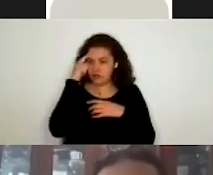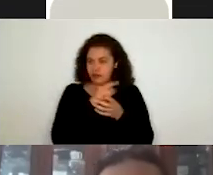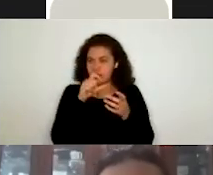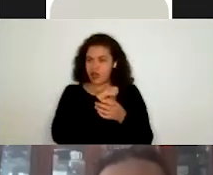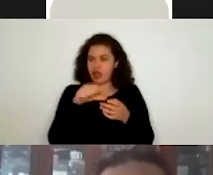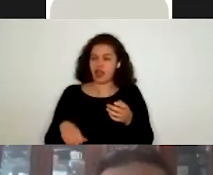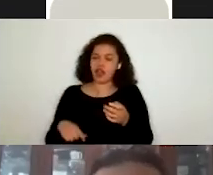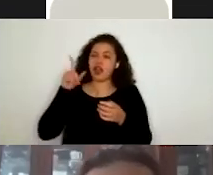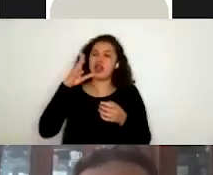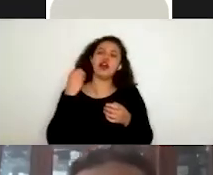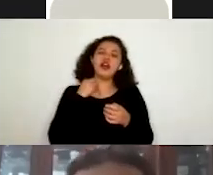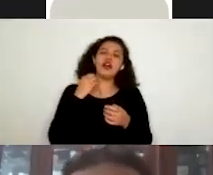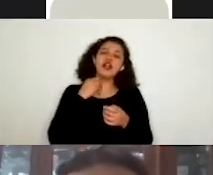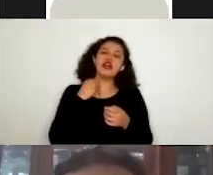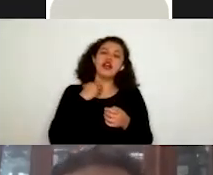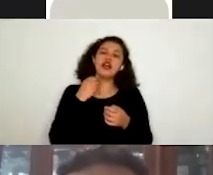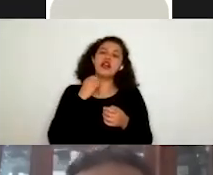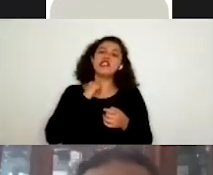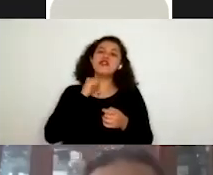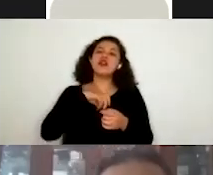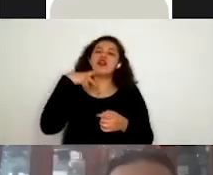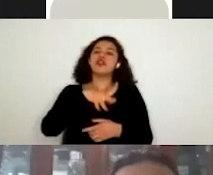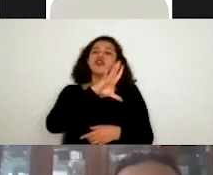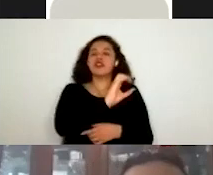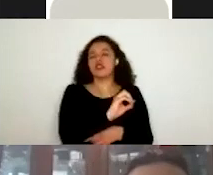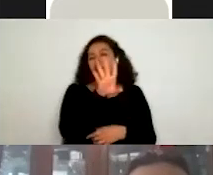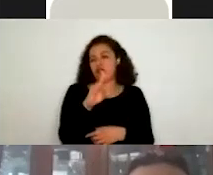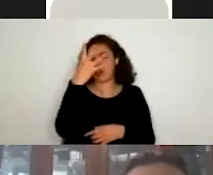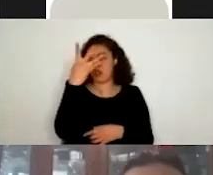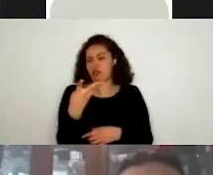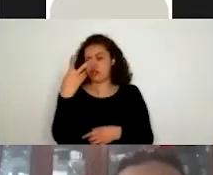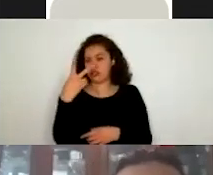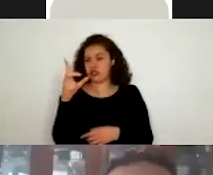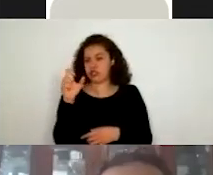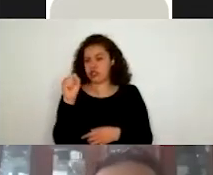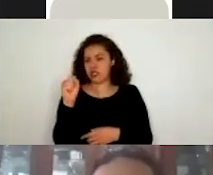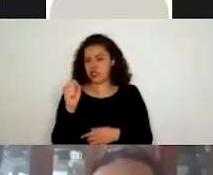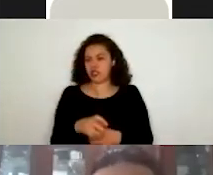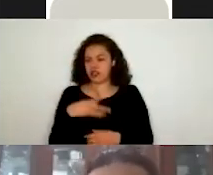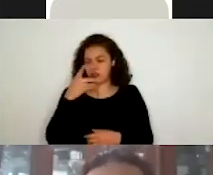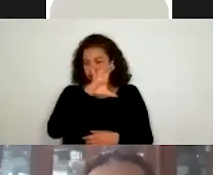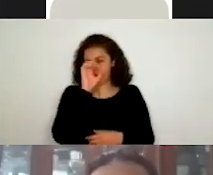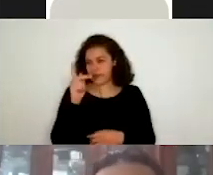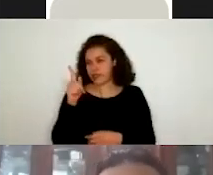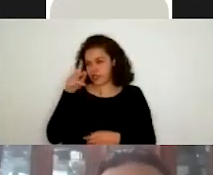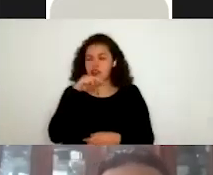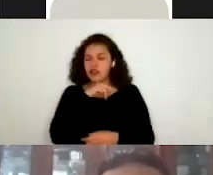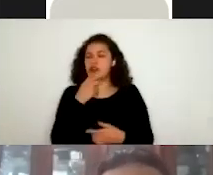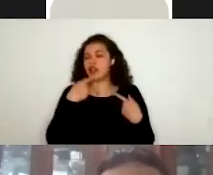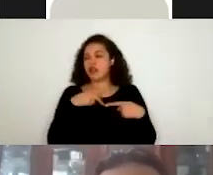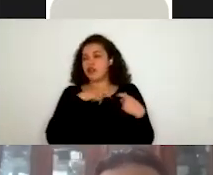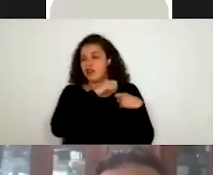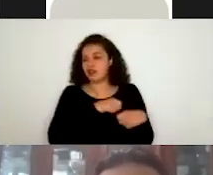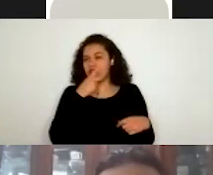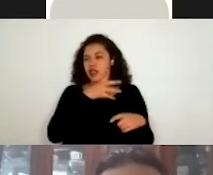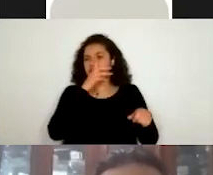Azcapotzalco, y su código postal, 09260. Esto es para que rápidamente las autoridades